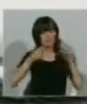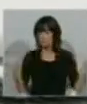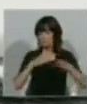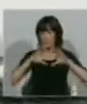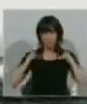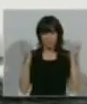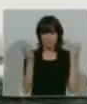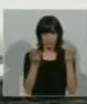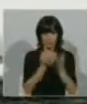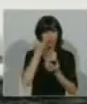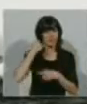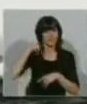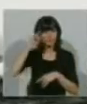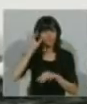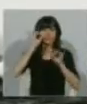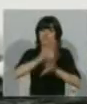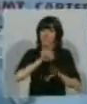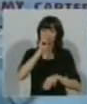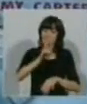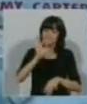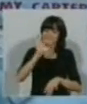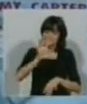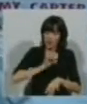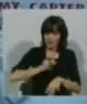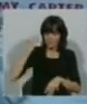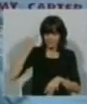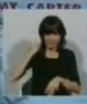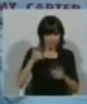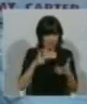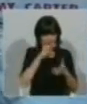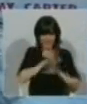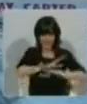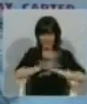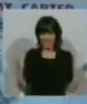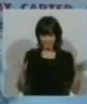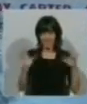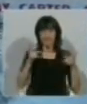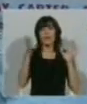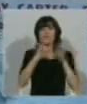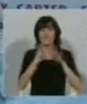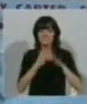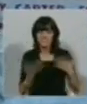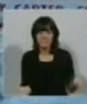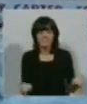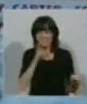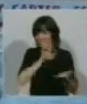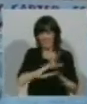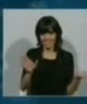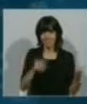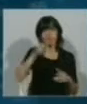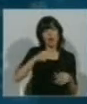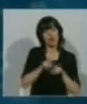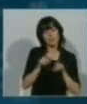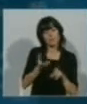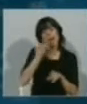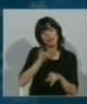todo el mundo. Y piensen que hace tan solo 25 años, nada, no existía internet. También hoy